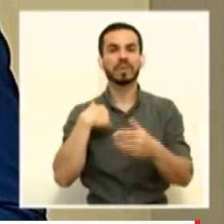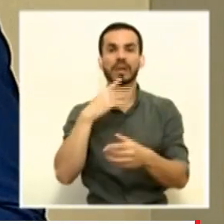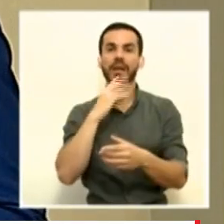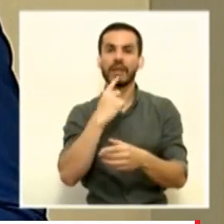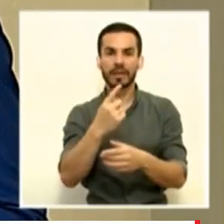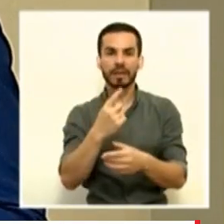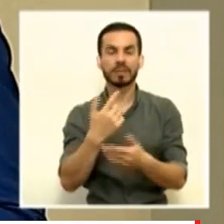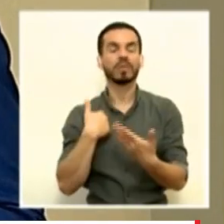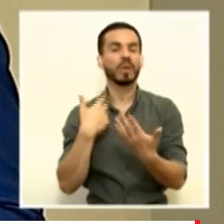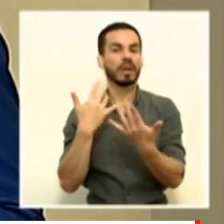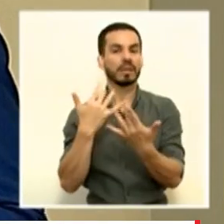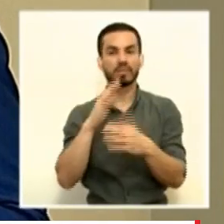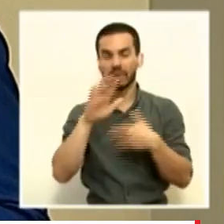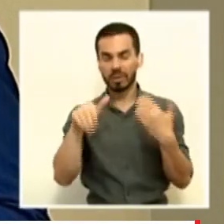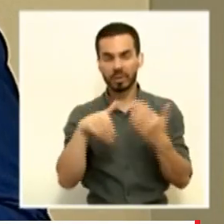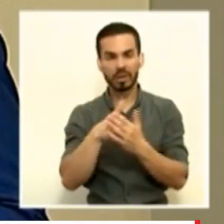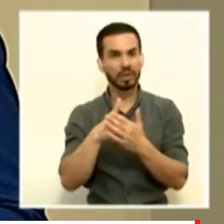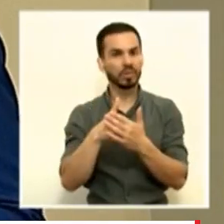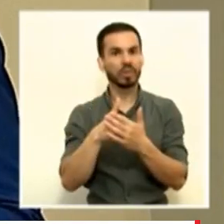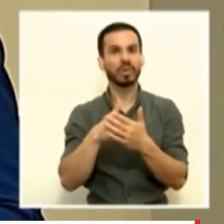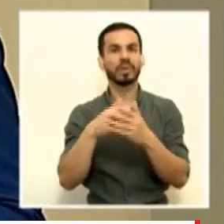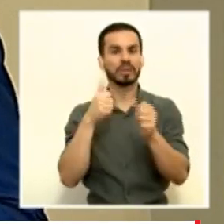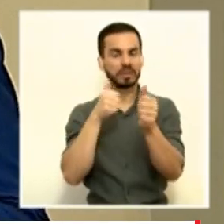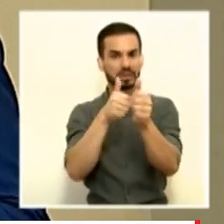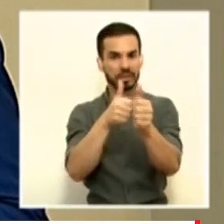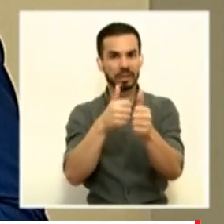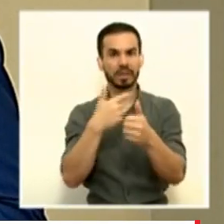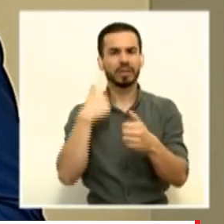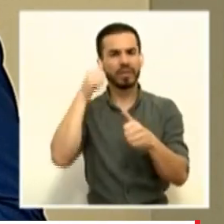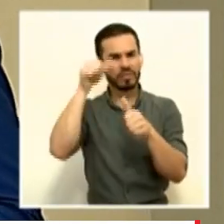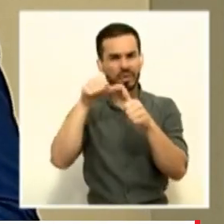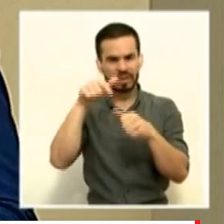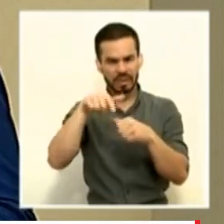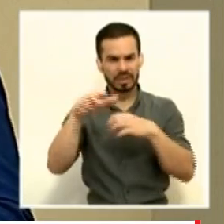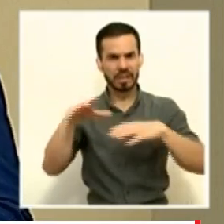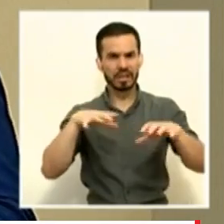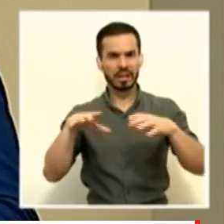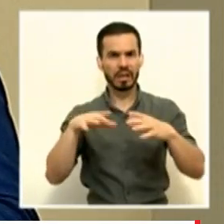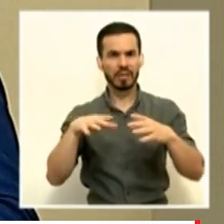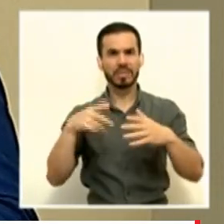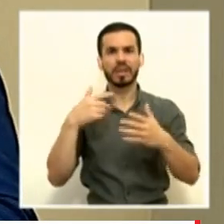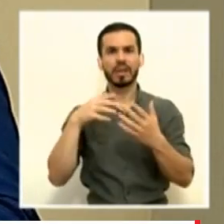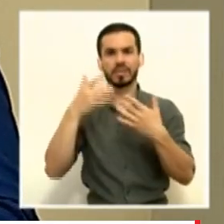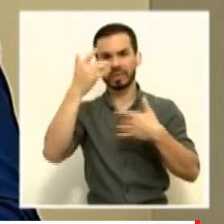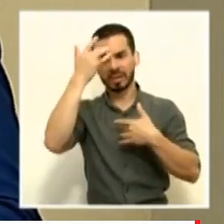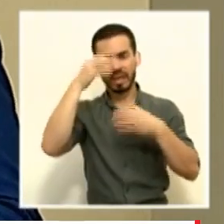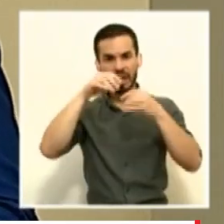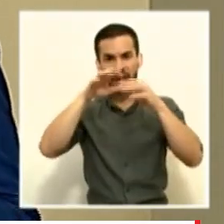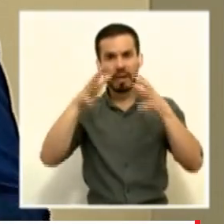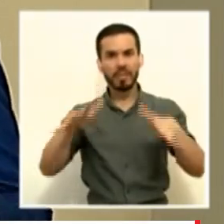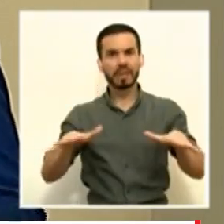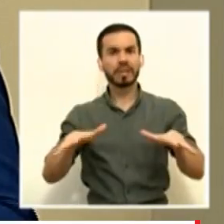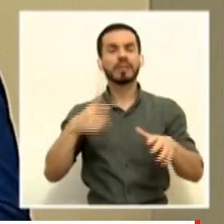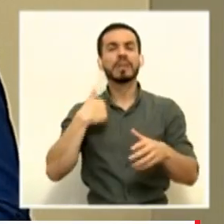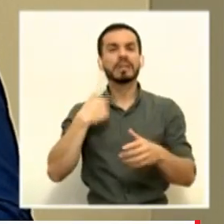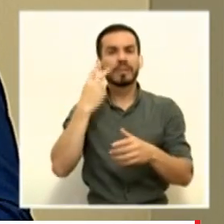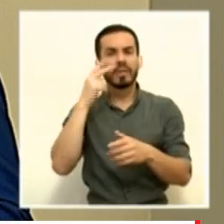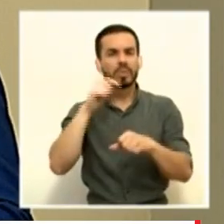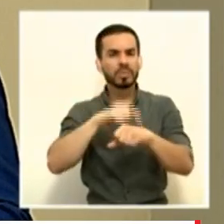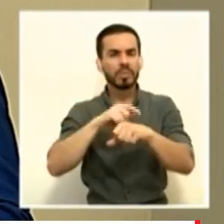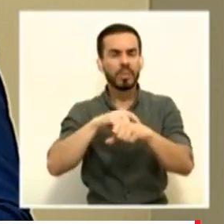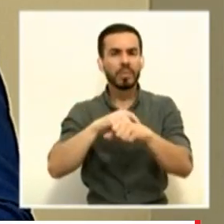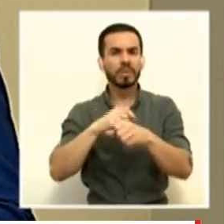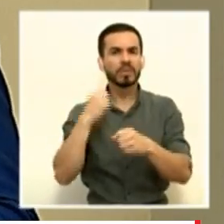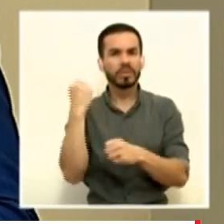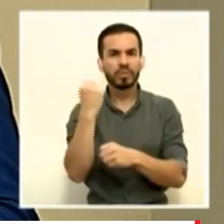que espero que todos estemos siguiendo. Y recordemos que esta dinámica de la pandemia, y si vemos un momento muy